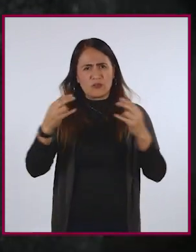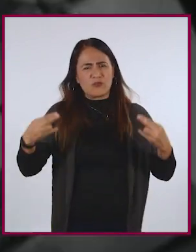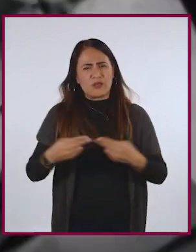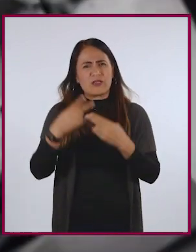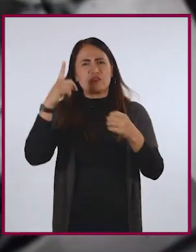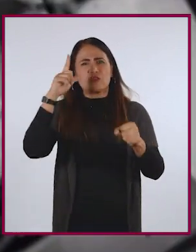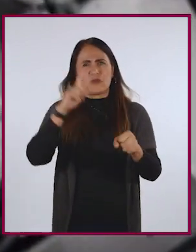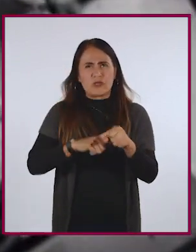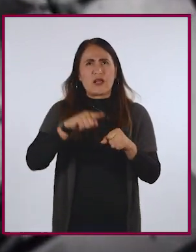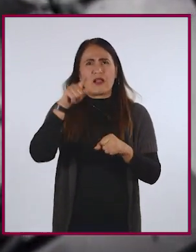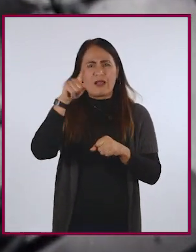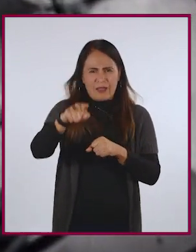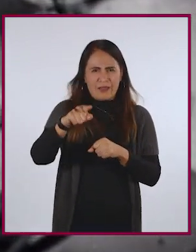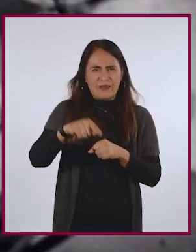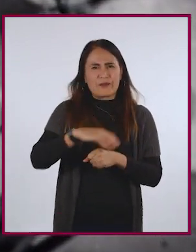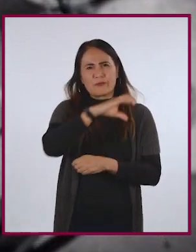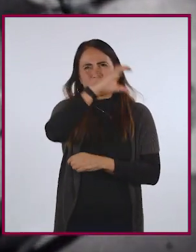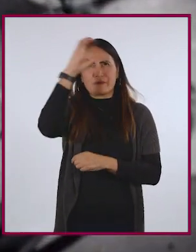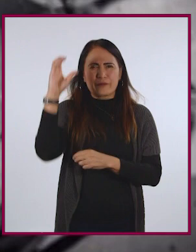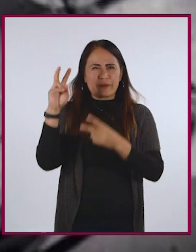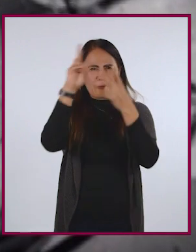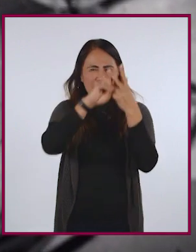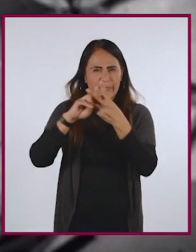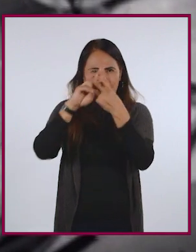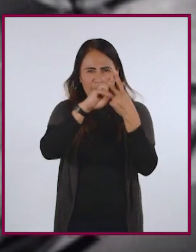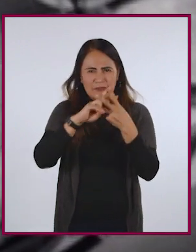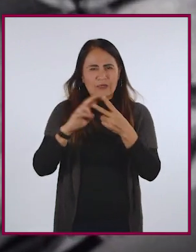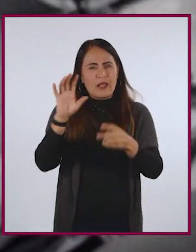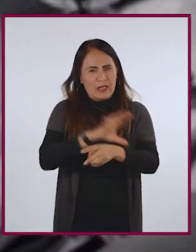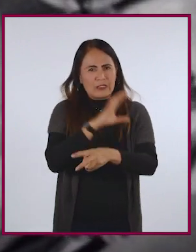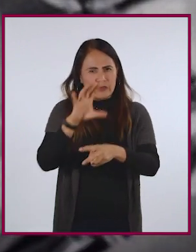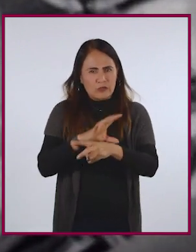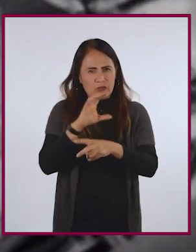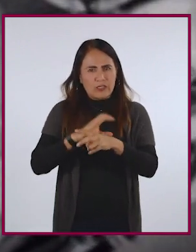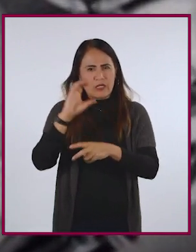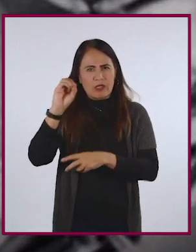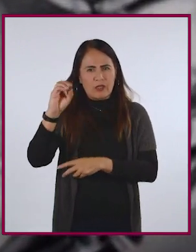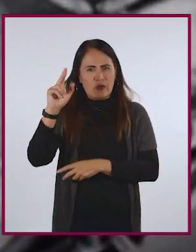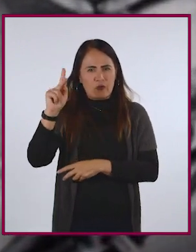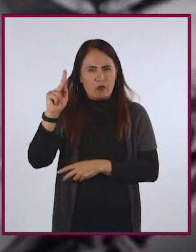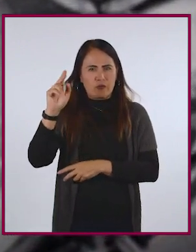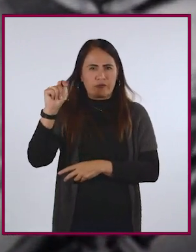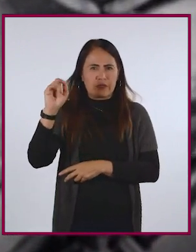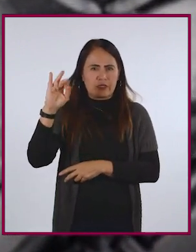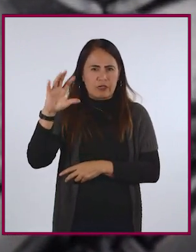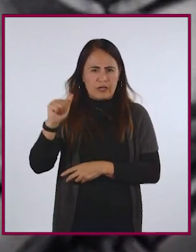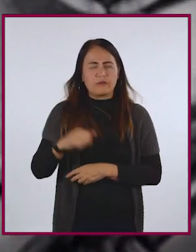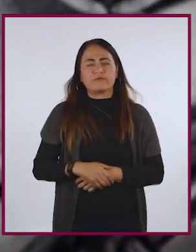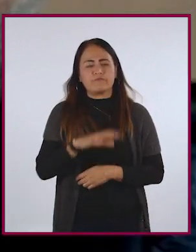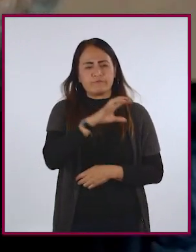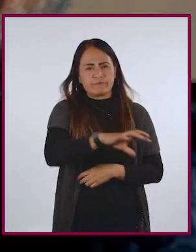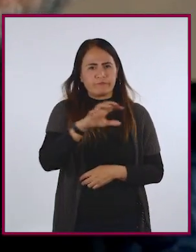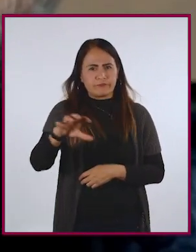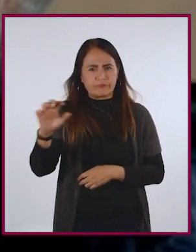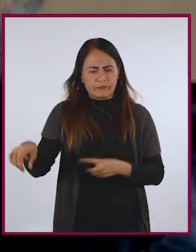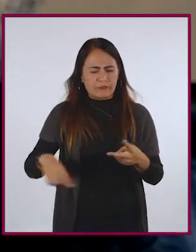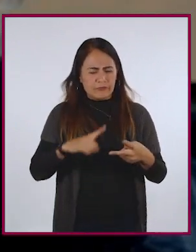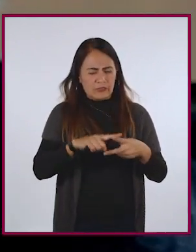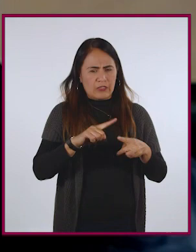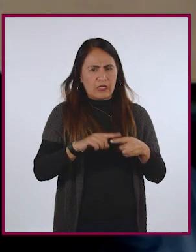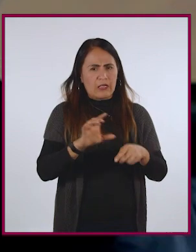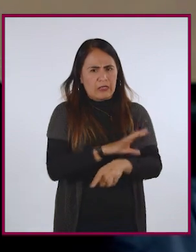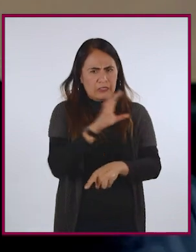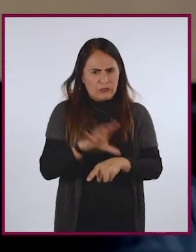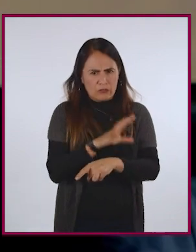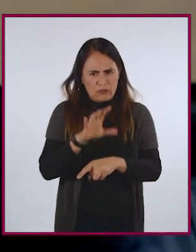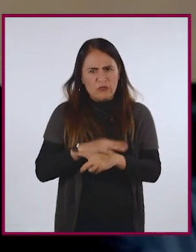de Astrofísica, Óptica y Electrónica en Tonantzintla. En el INAOE se desarrollan varias áreas: astrofísica,